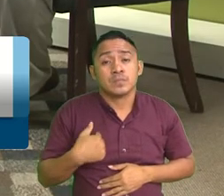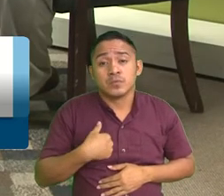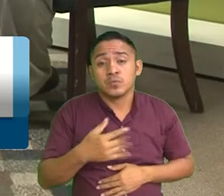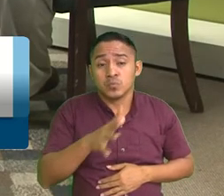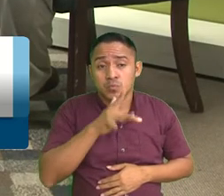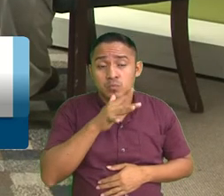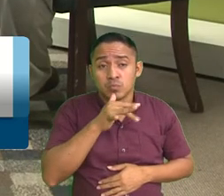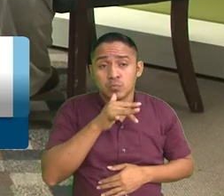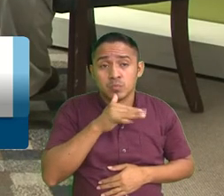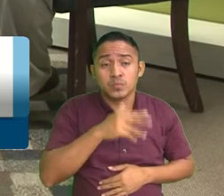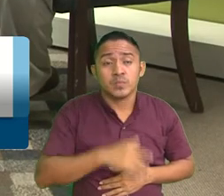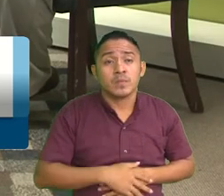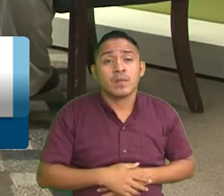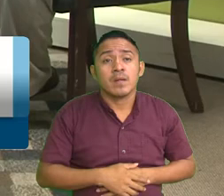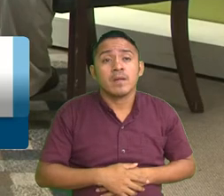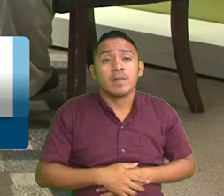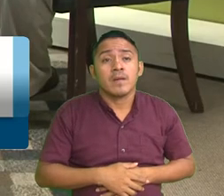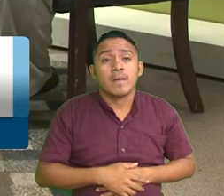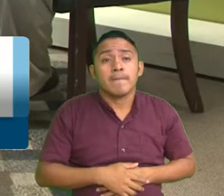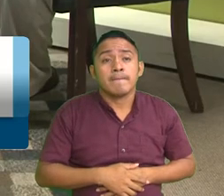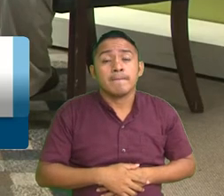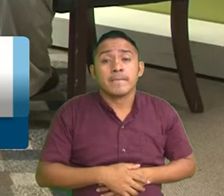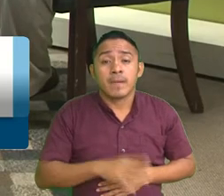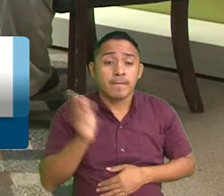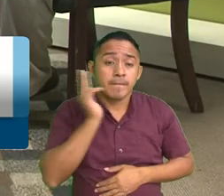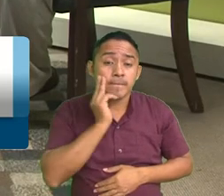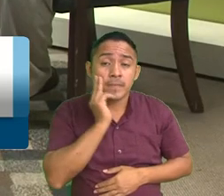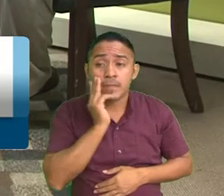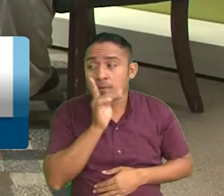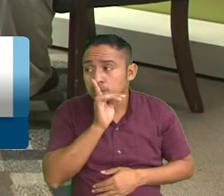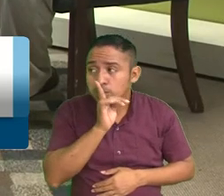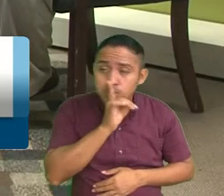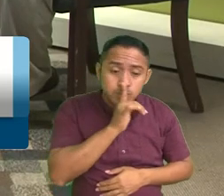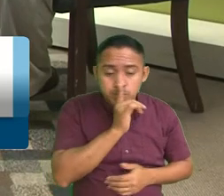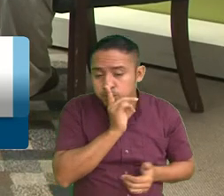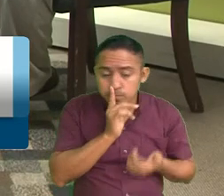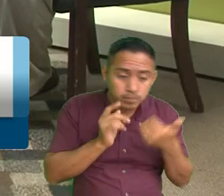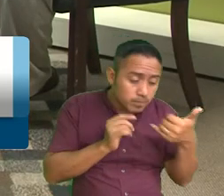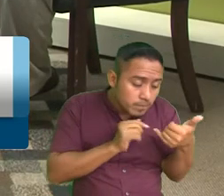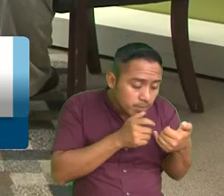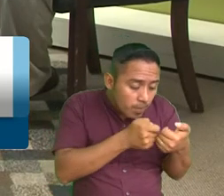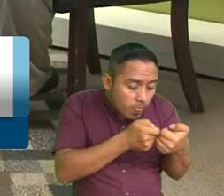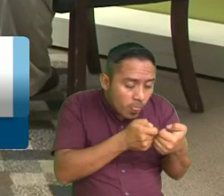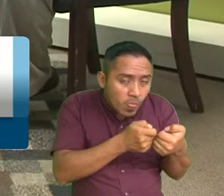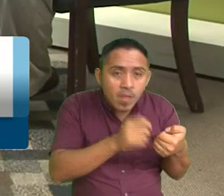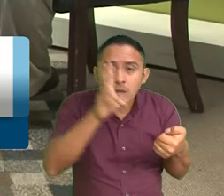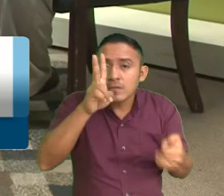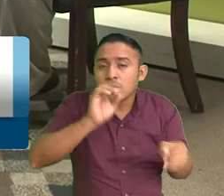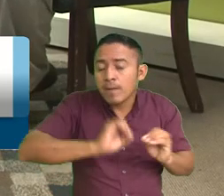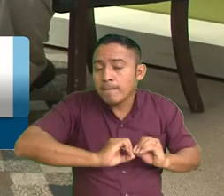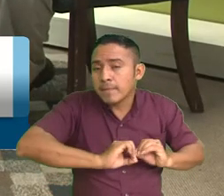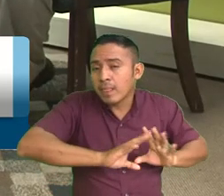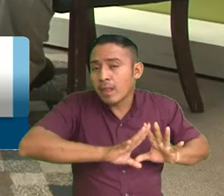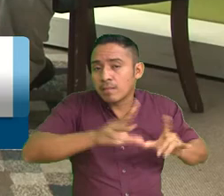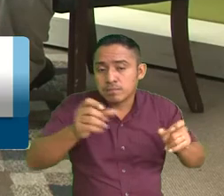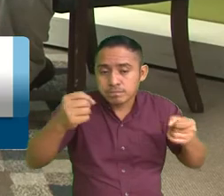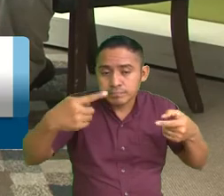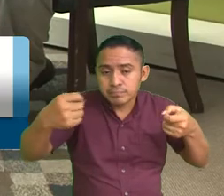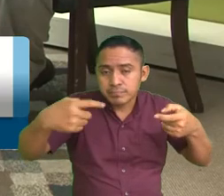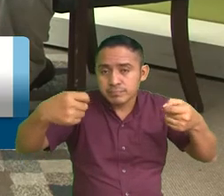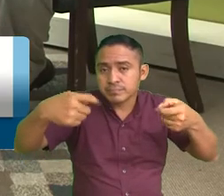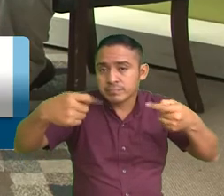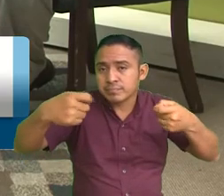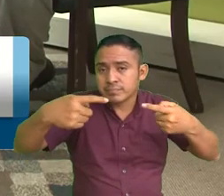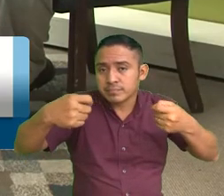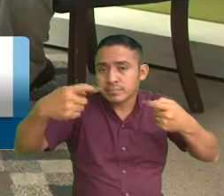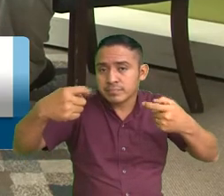adolescente, me le escondo a mi mamá el teléfono y paso hasta las 2 de la mañana mandando mensajes. O sea, es una